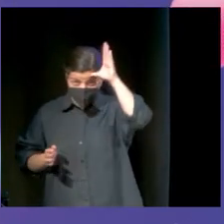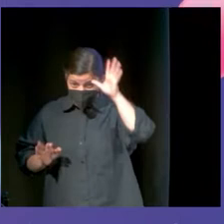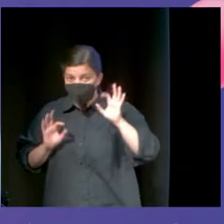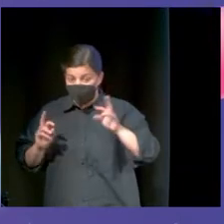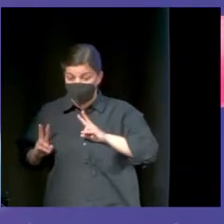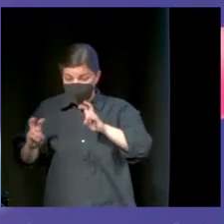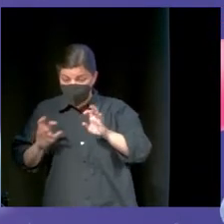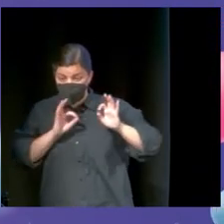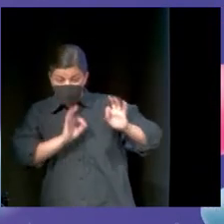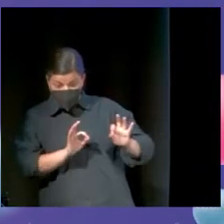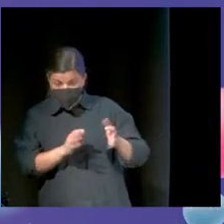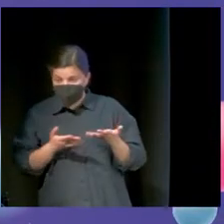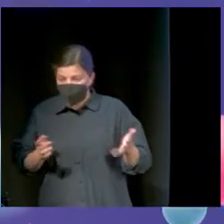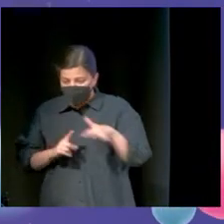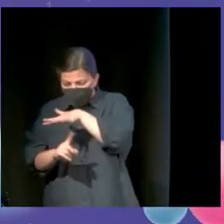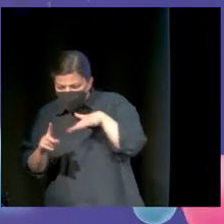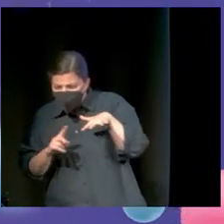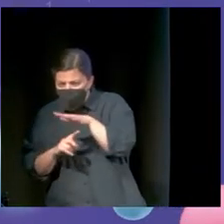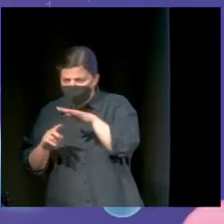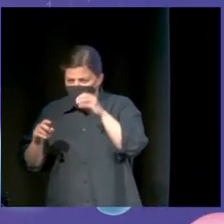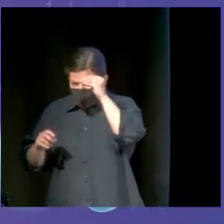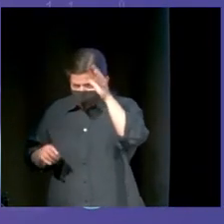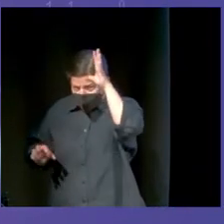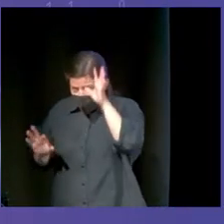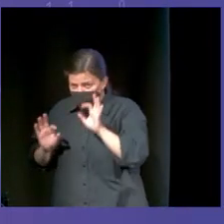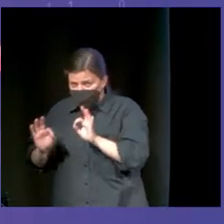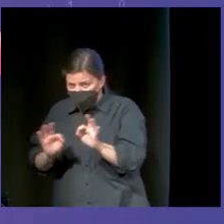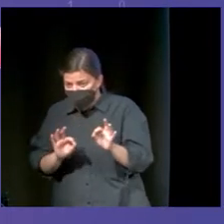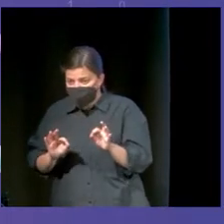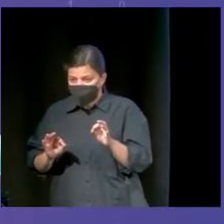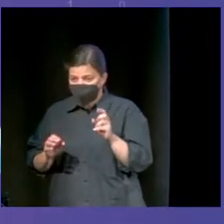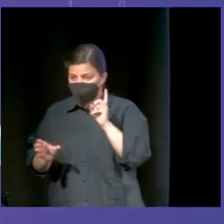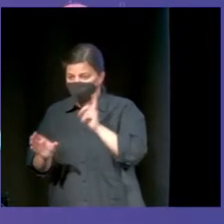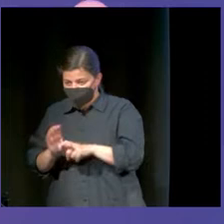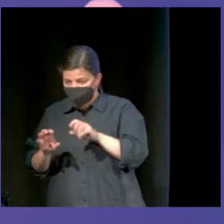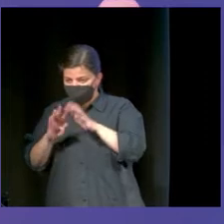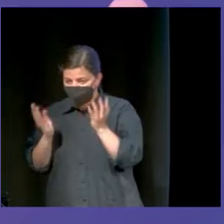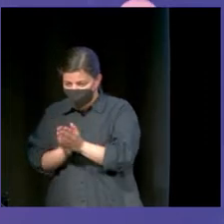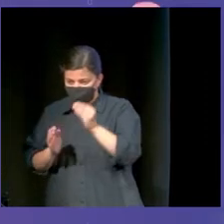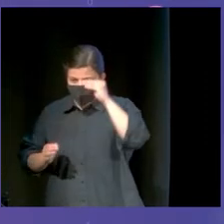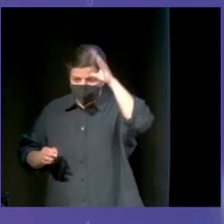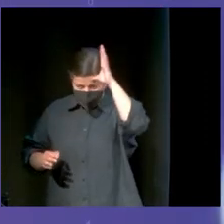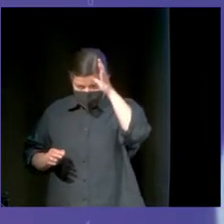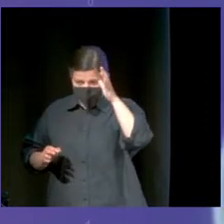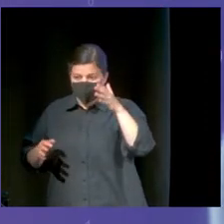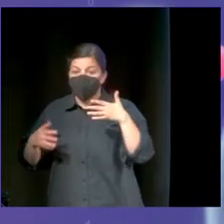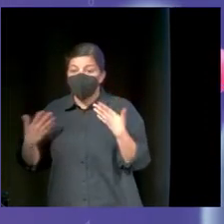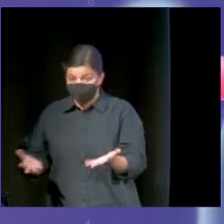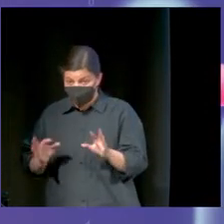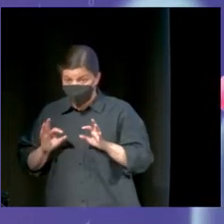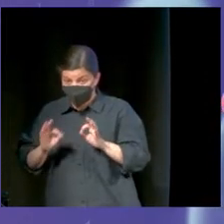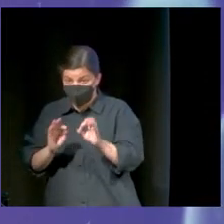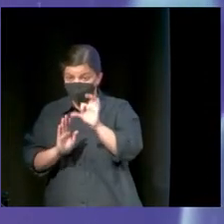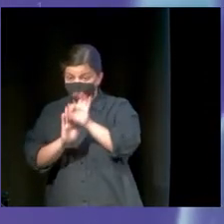eran esos entornos virtuales sobre todo con una interfaz no una interfaz de usuario basada en